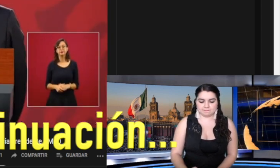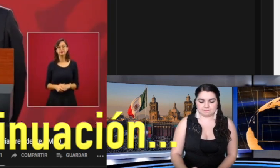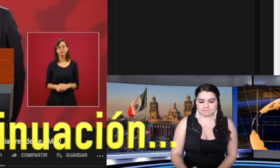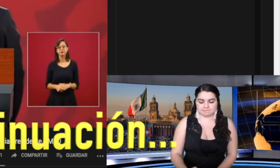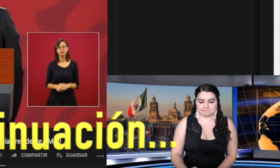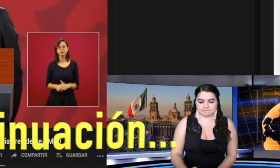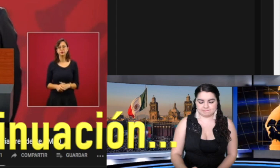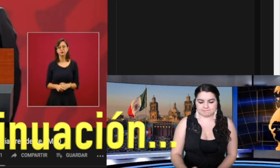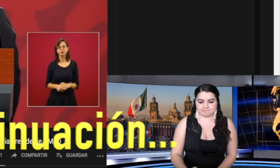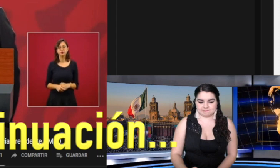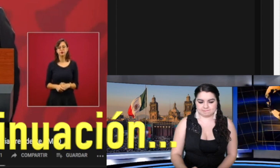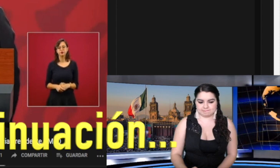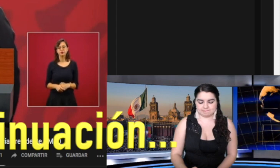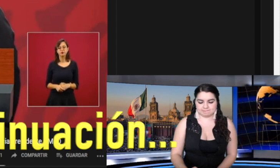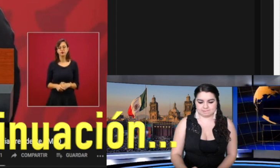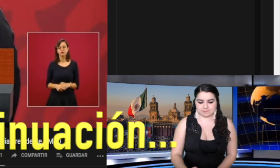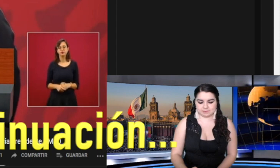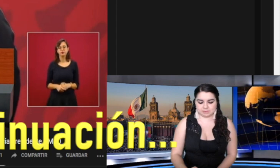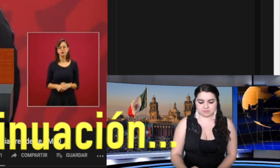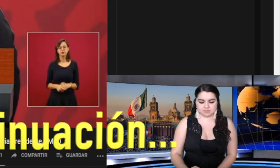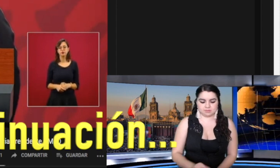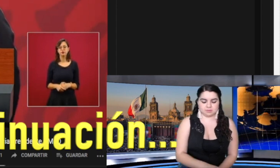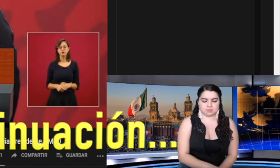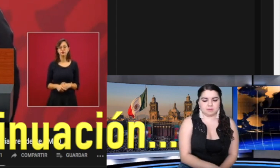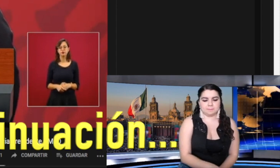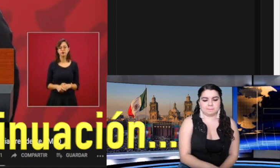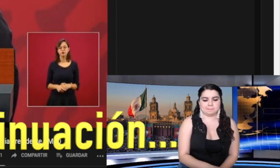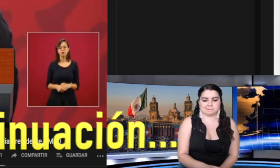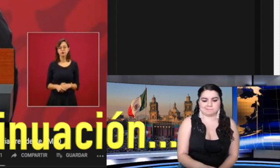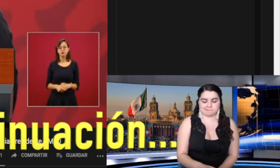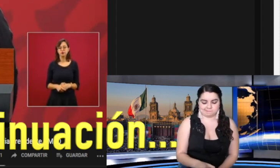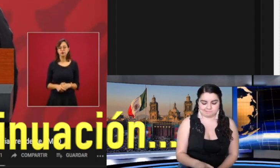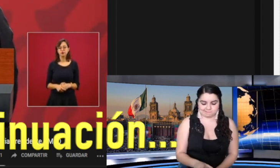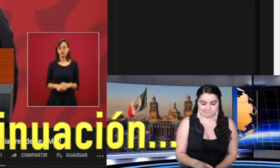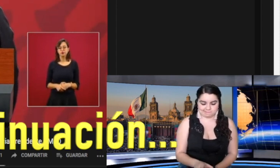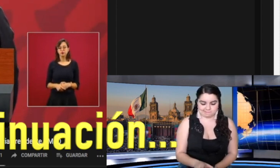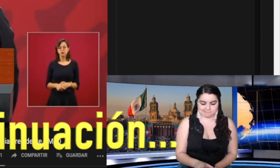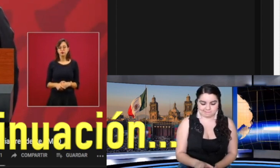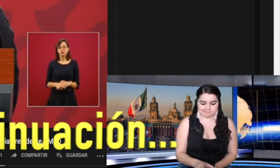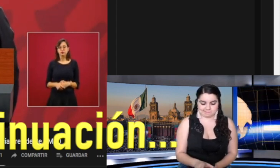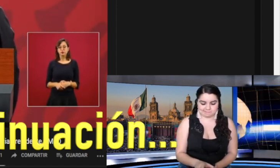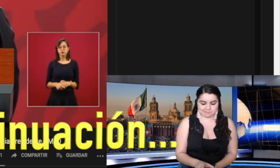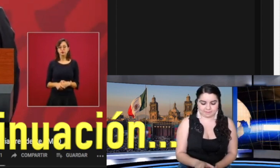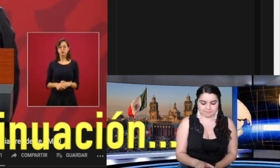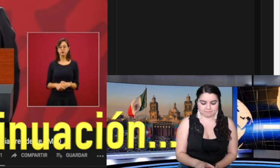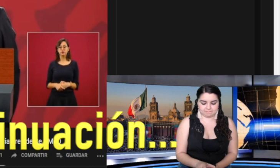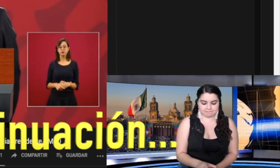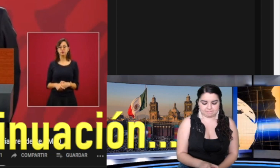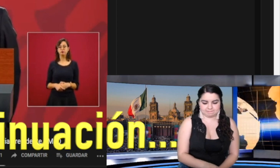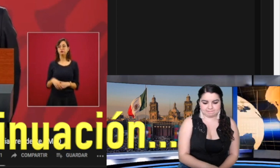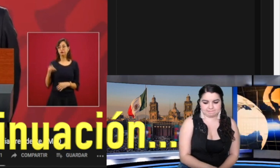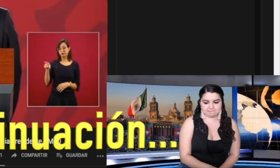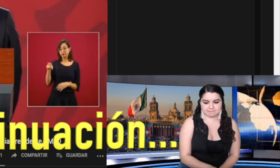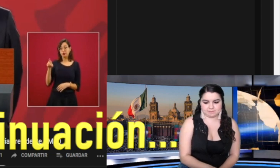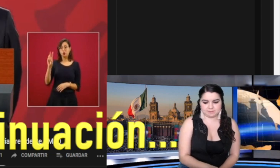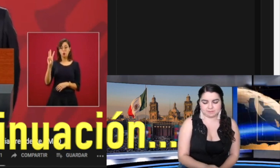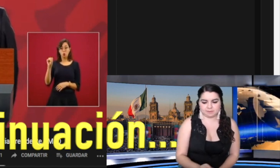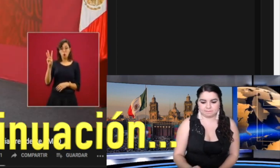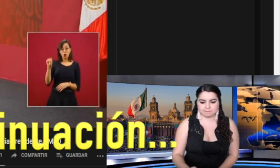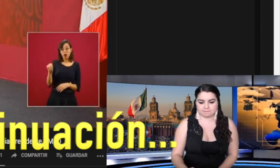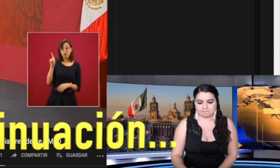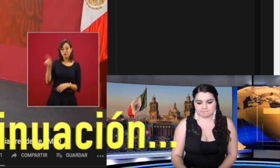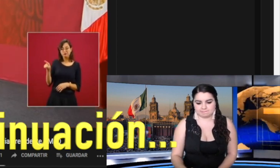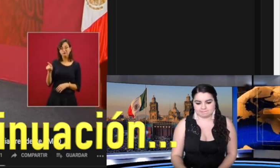El que hayan aceptado de que tenían esa deuda